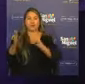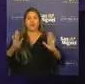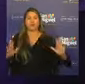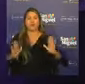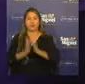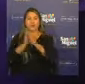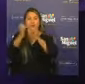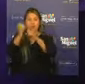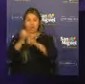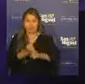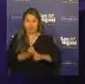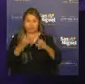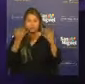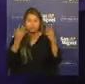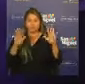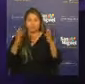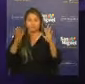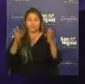Miguel.